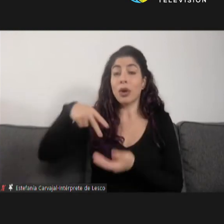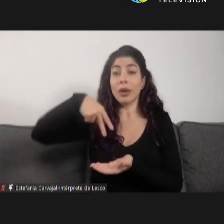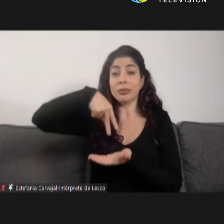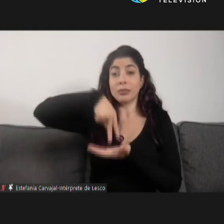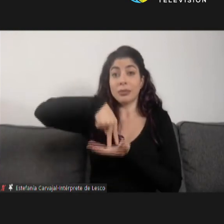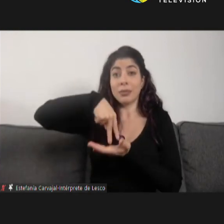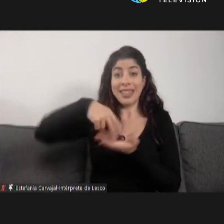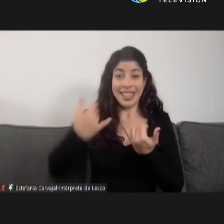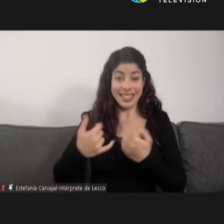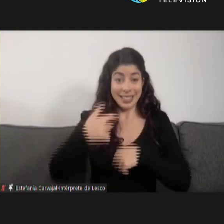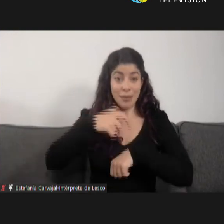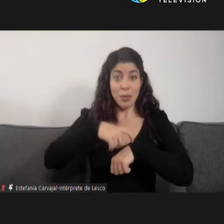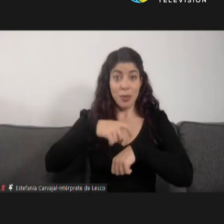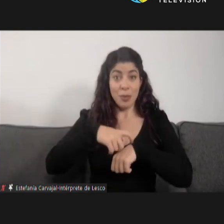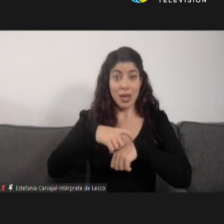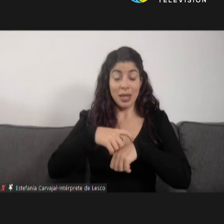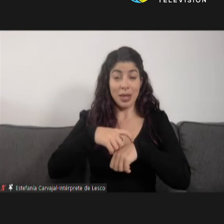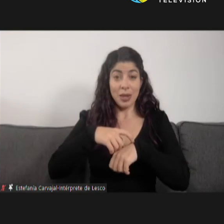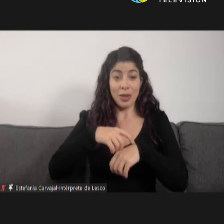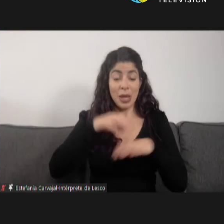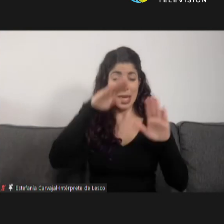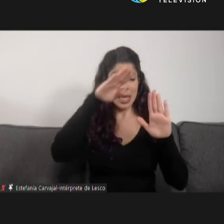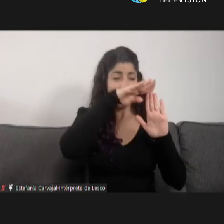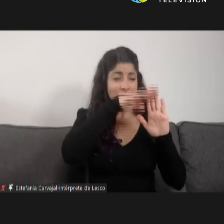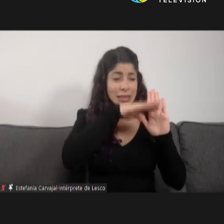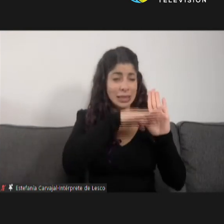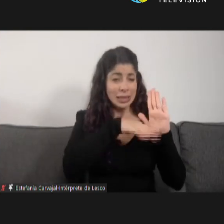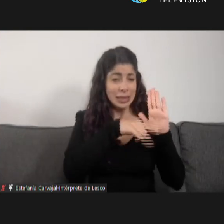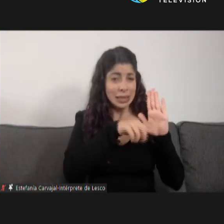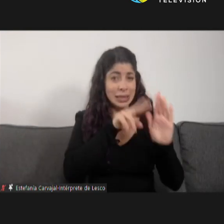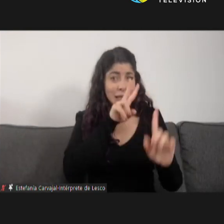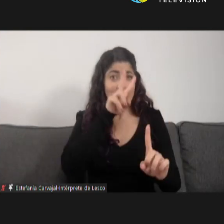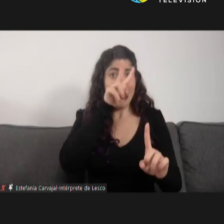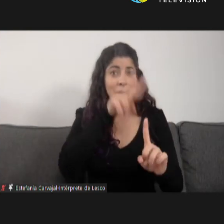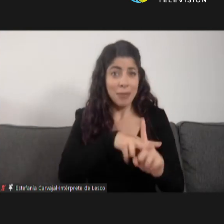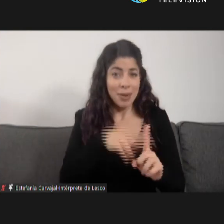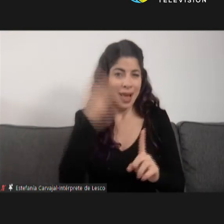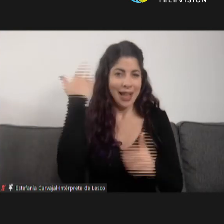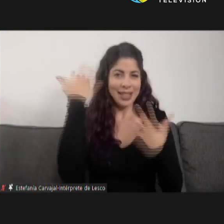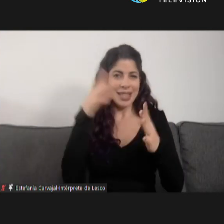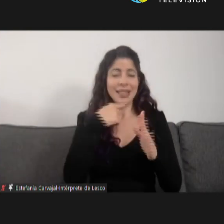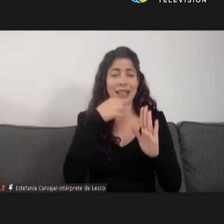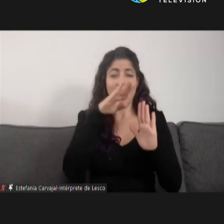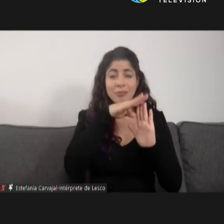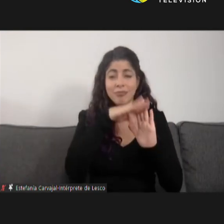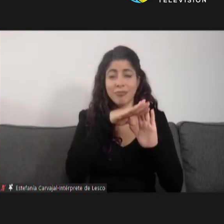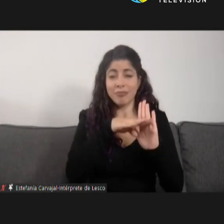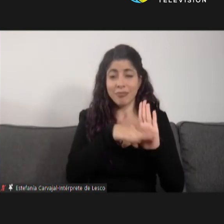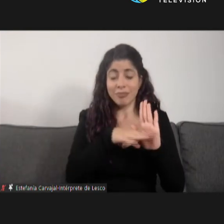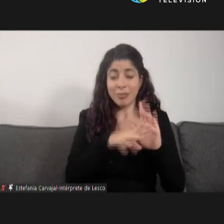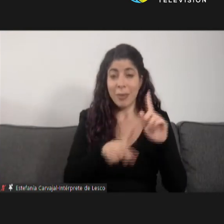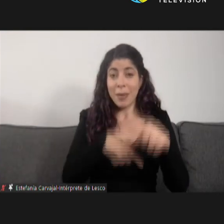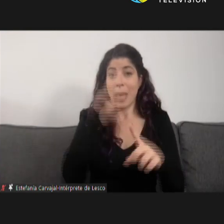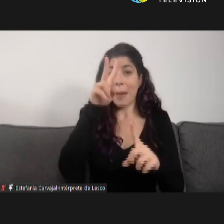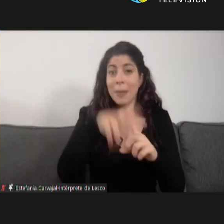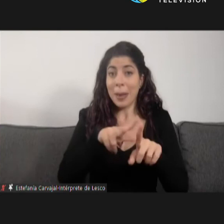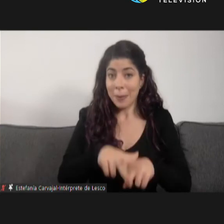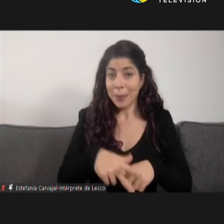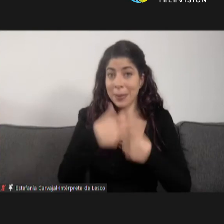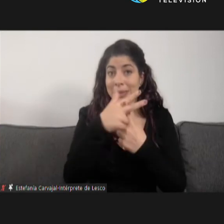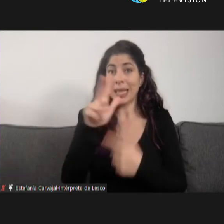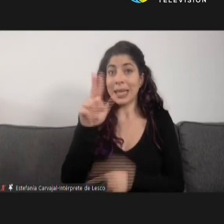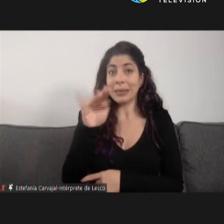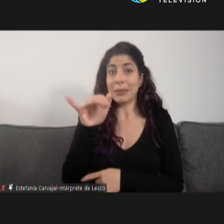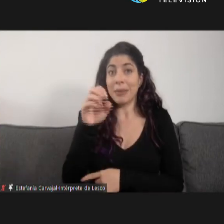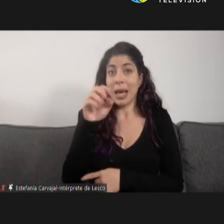este momento, que se va a tomar toda esta medida que ya indicamos anteriormente, ¿verdad? Todas las medidas que se van a tomar a partir del 3 de mayo, ya no se